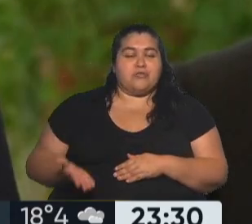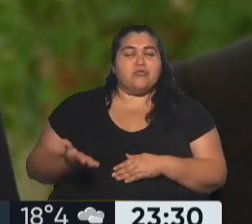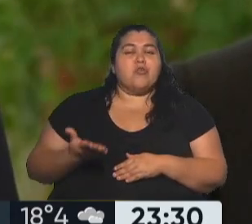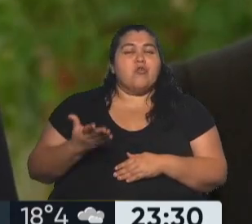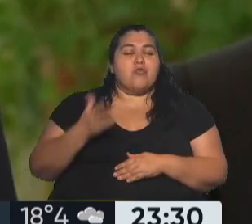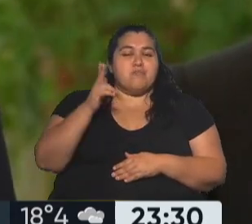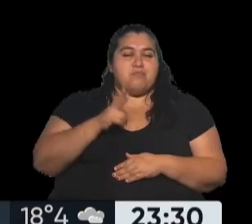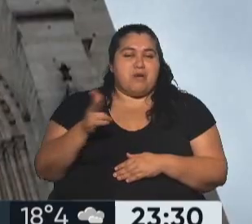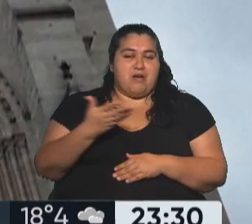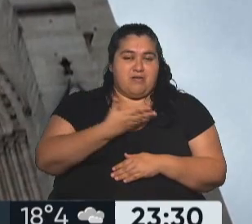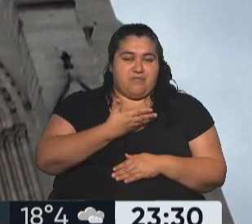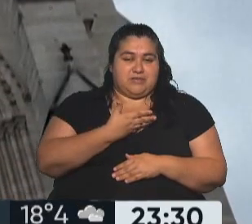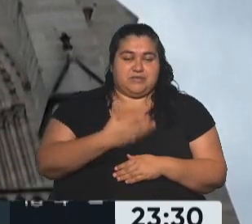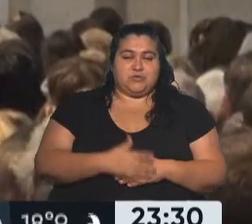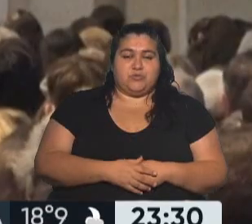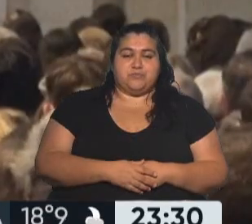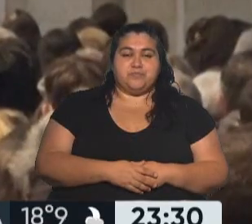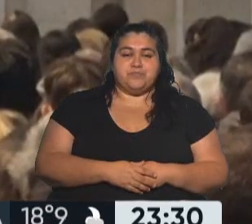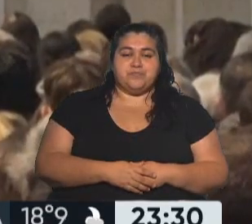Padre Francesco.